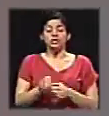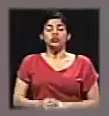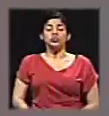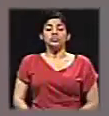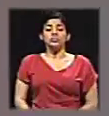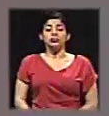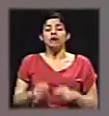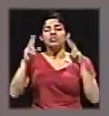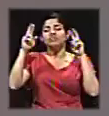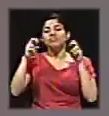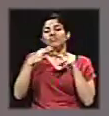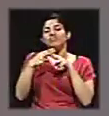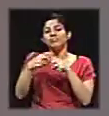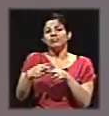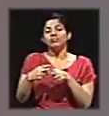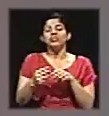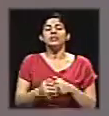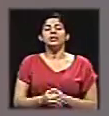los llamados